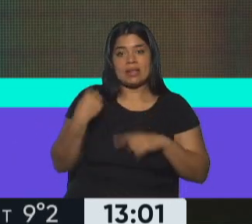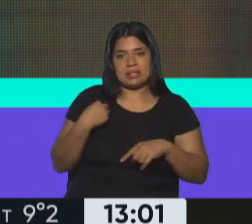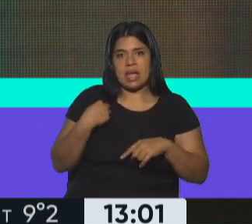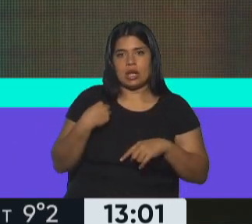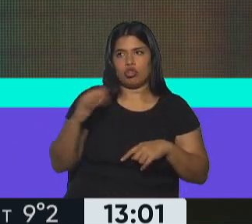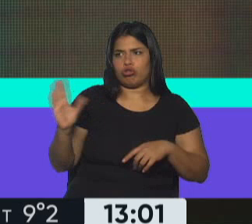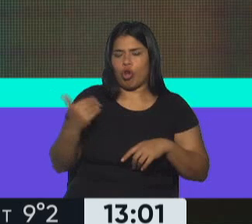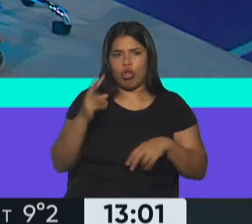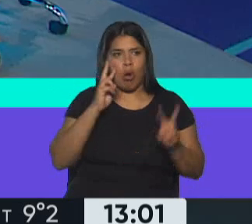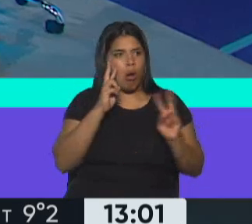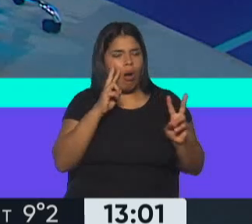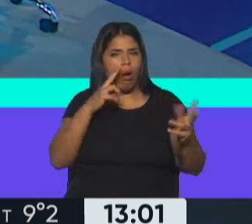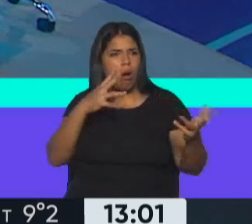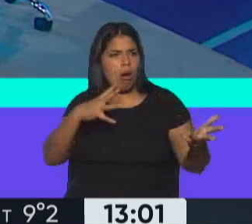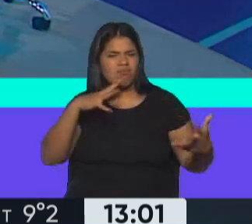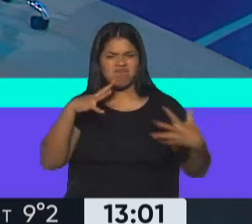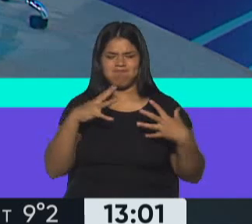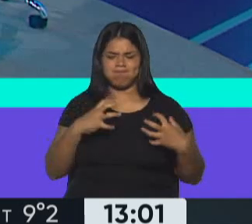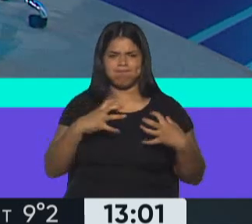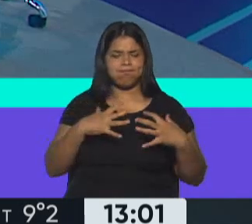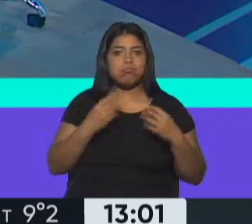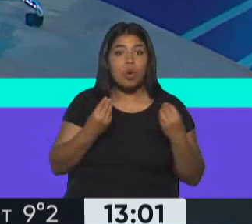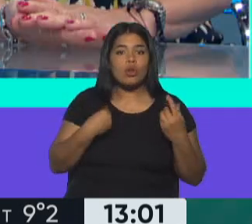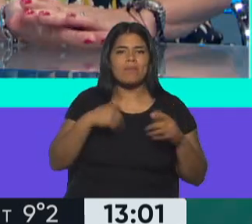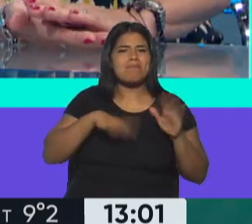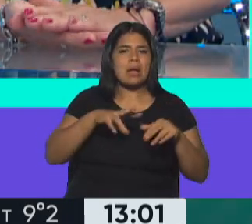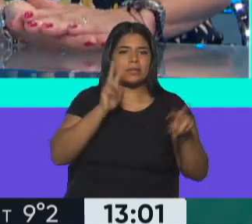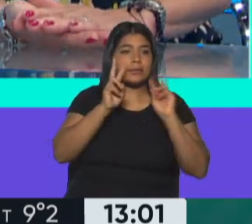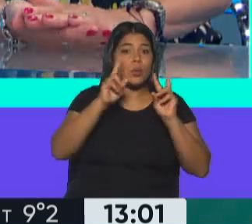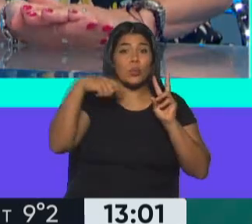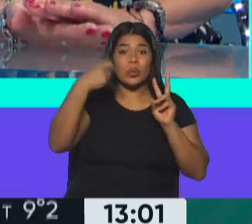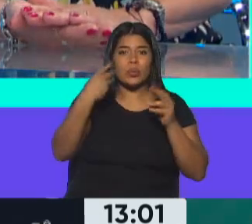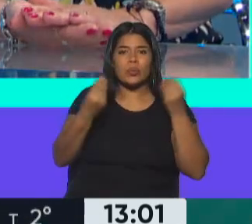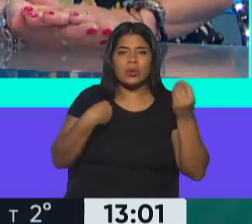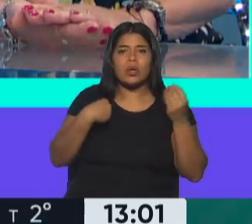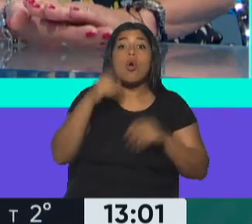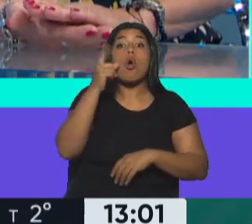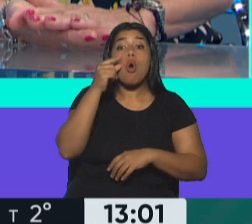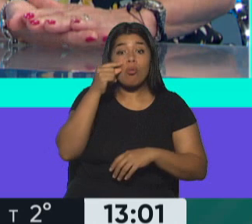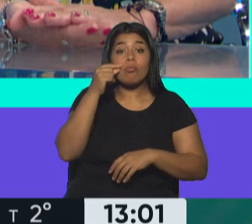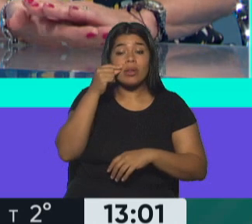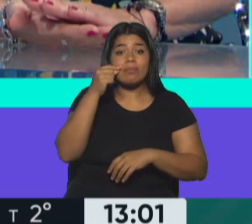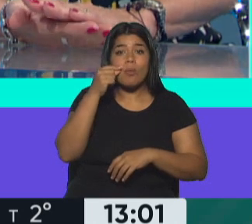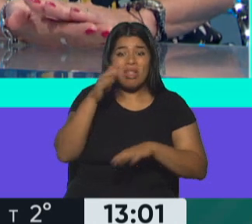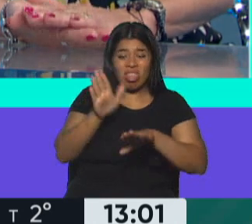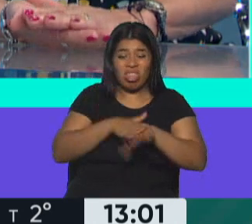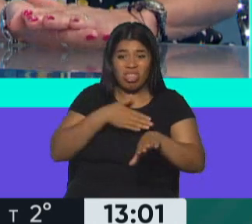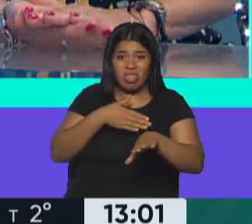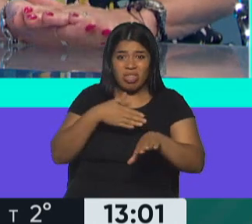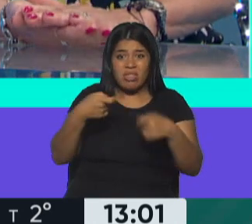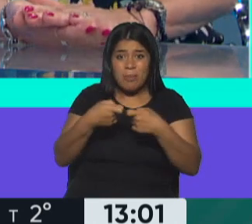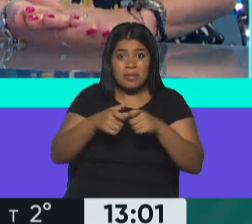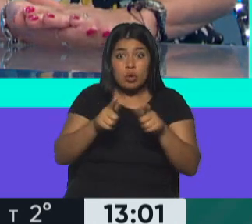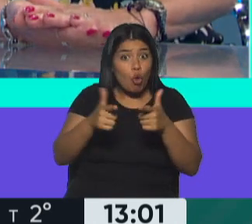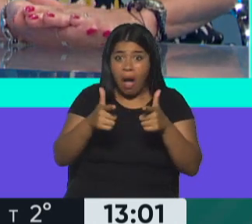todos no al enterarnos de eso pero sobre todo al ver las imágenes porque el muchacho sale descalzo y esposado